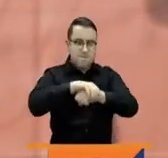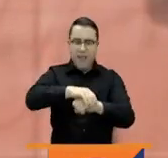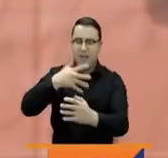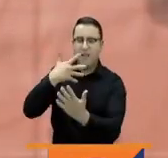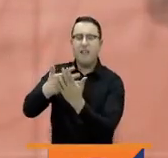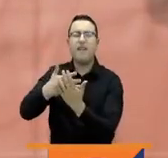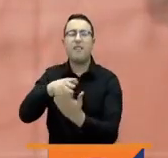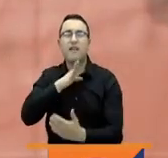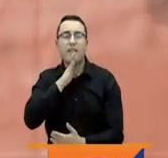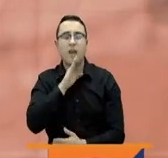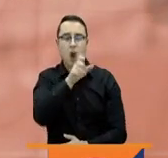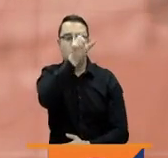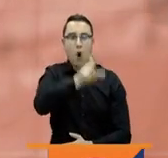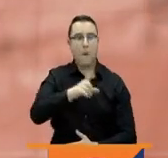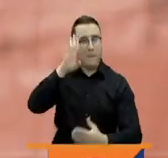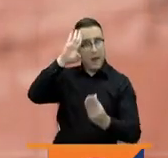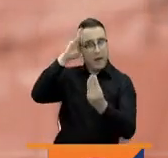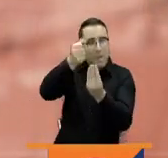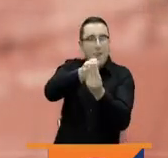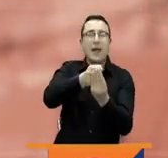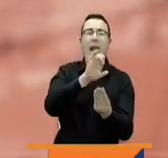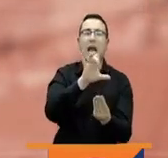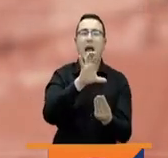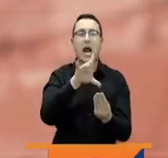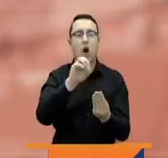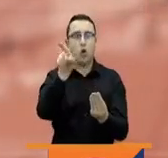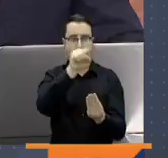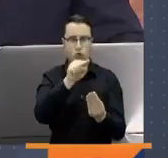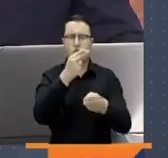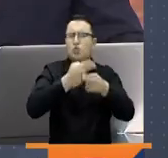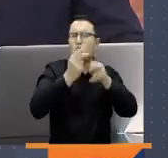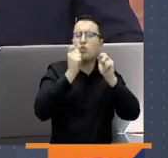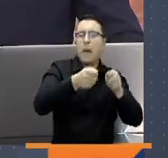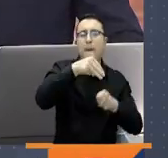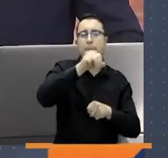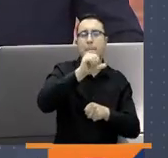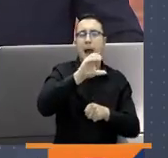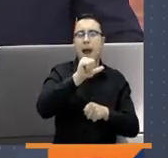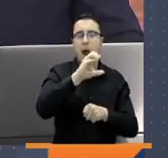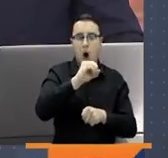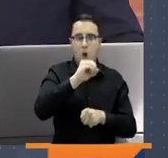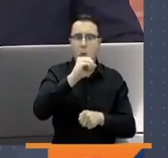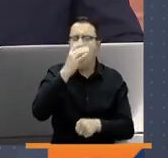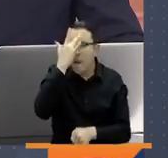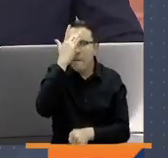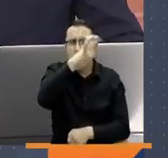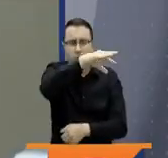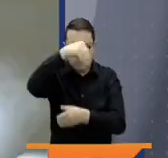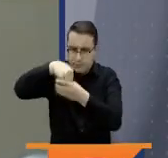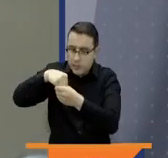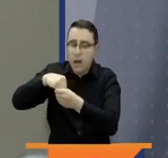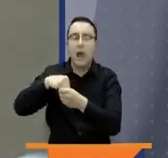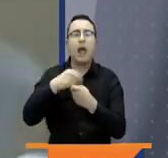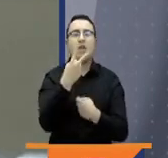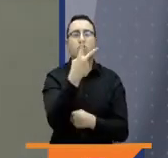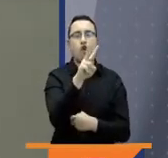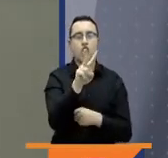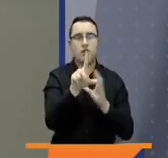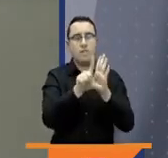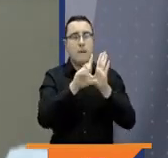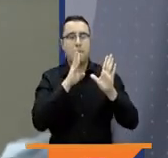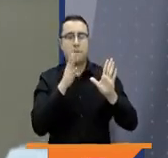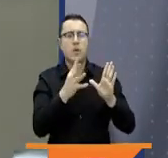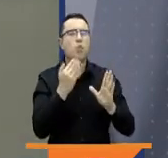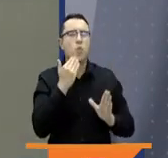exjefe paramilitar Carlos Mario Jiménez Naranjo, alias Macaco, por su presunta responsabilidad en 12 hechos criminales distintos ocurridos entre